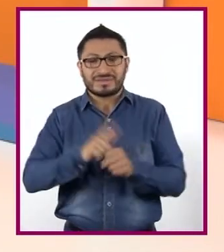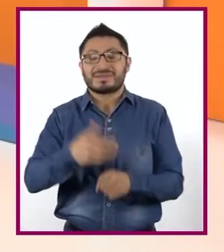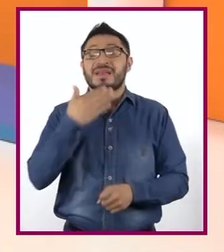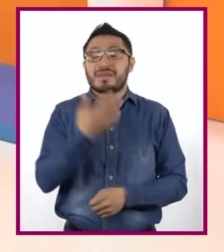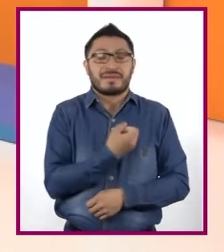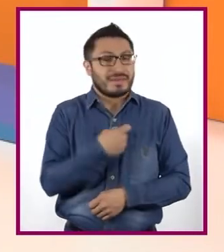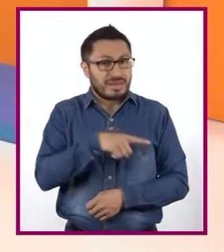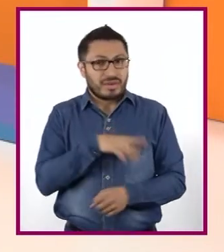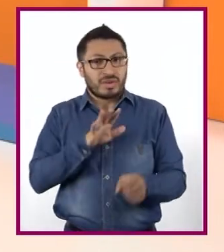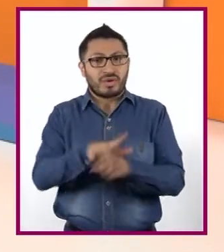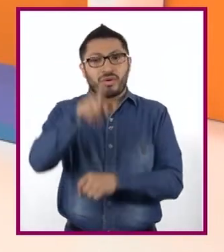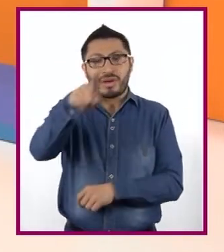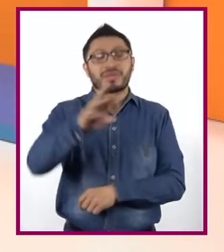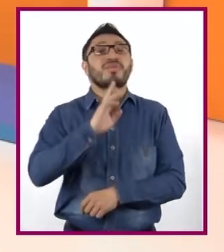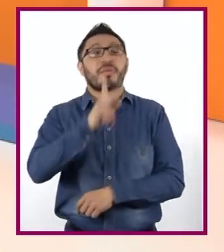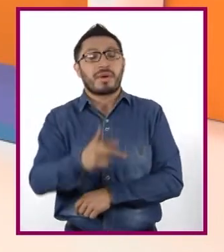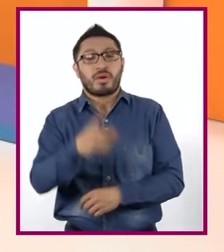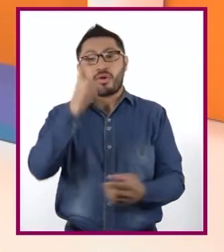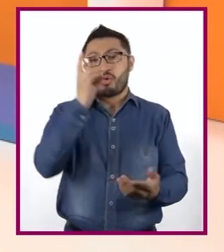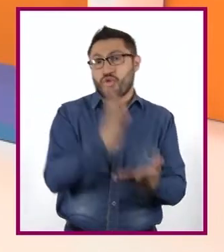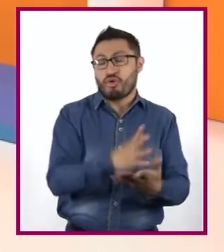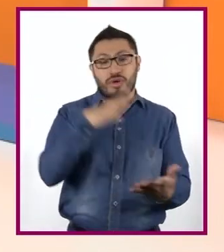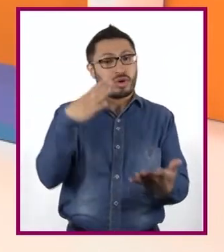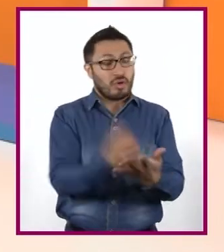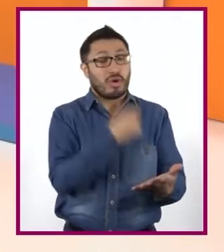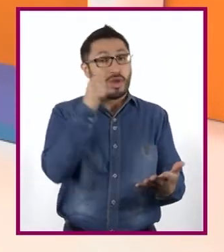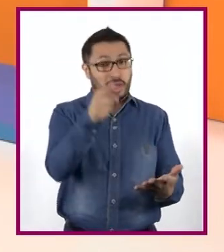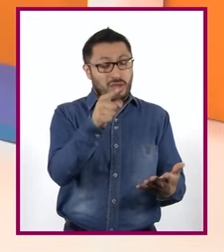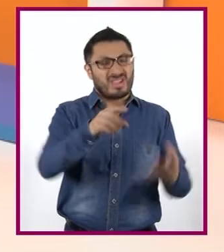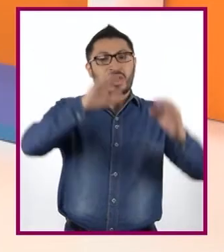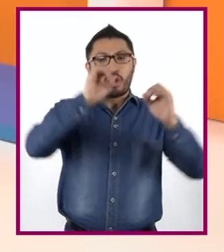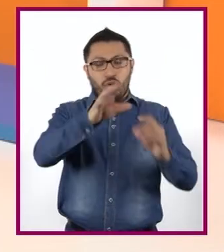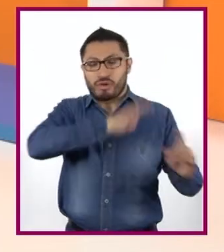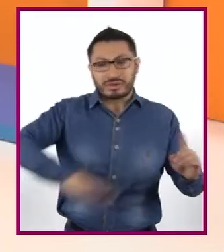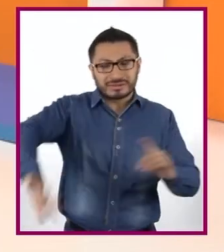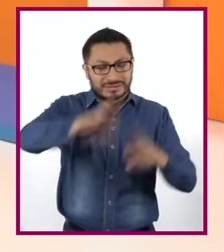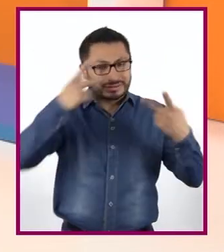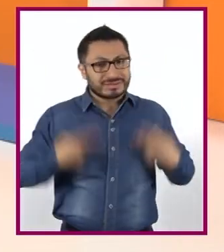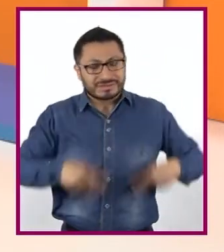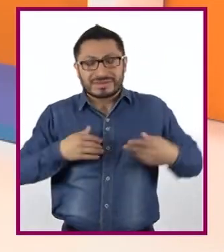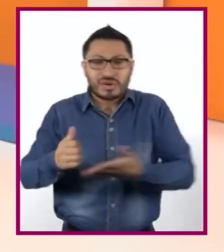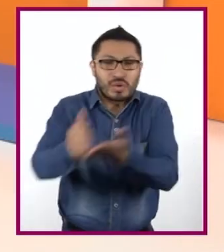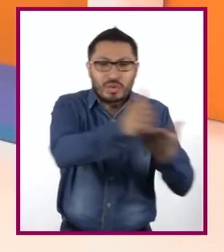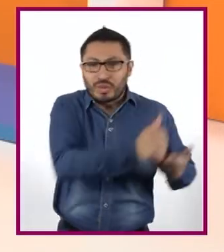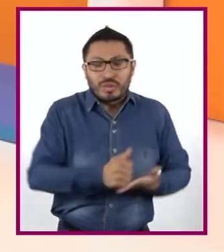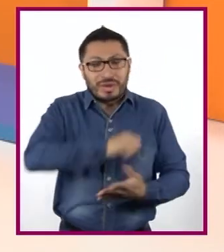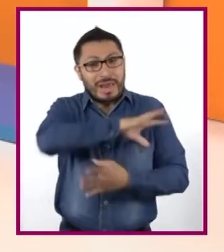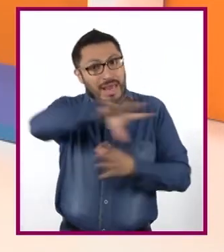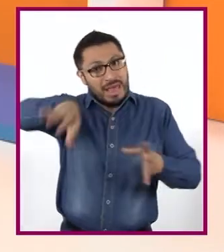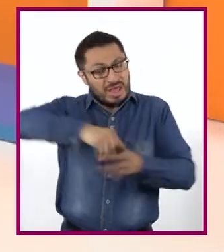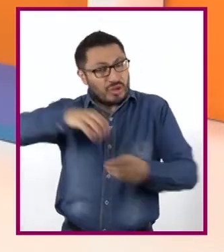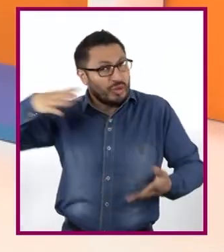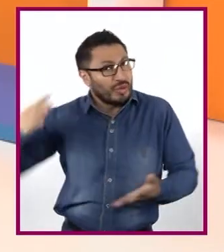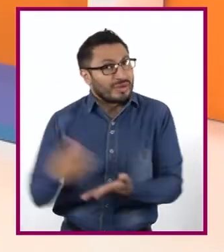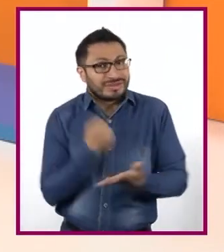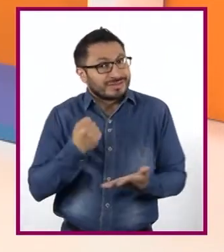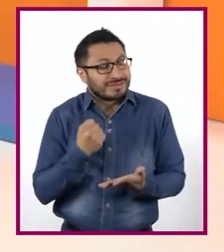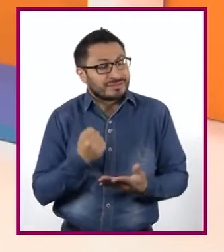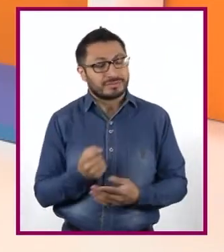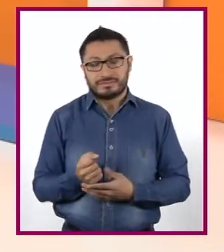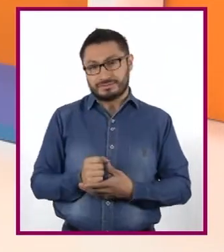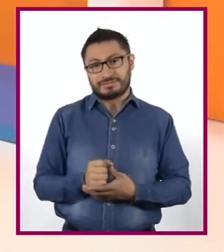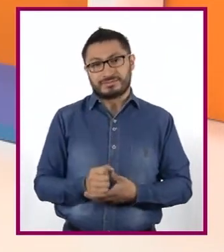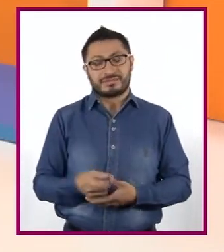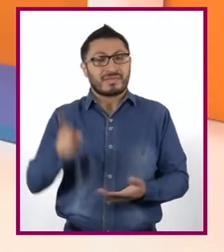qué prefieren? ¿Ser el único ganador o que las personas se ayuden mutuamente? En el terreno emocional ocurre algo